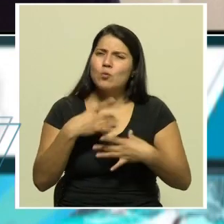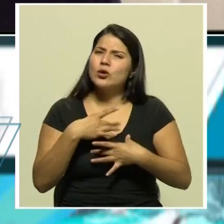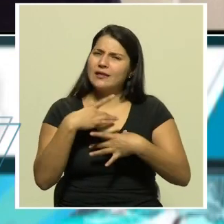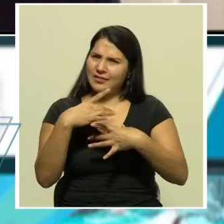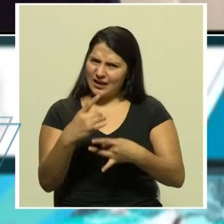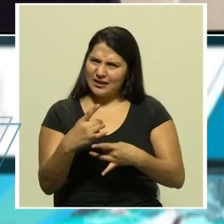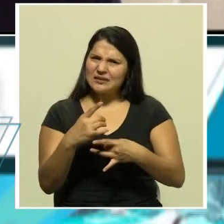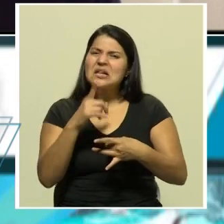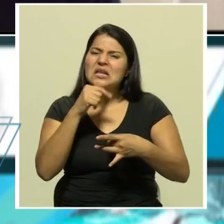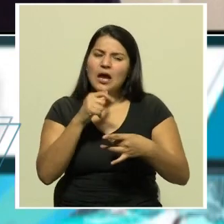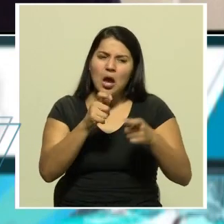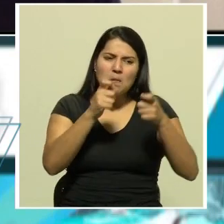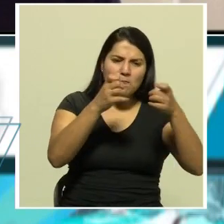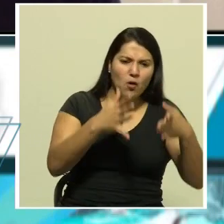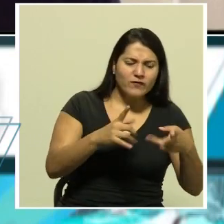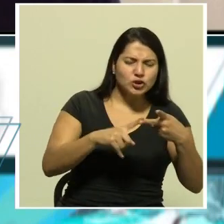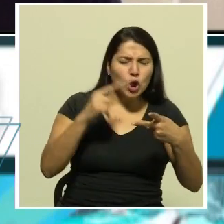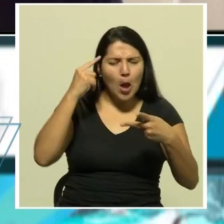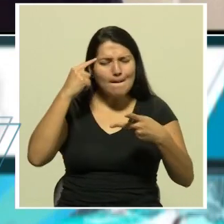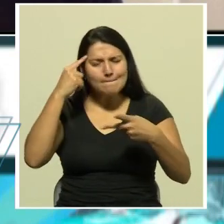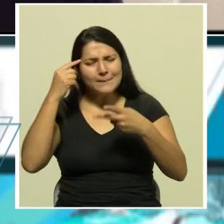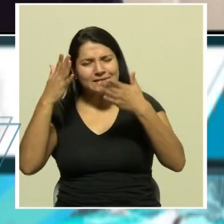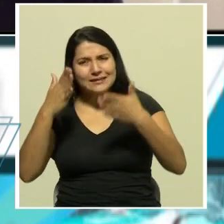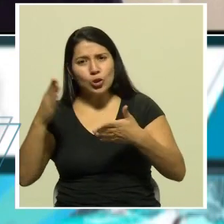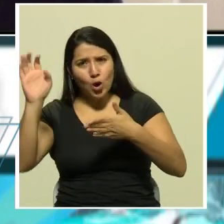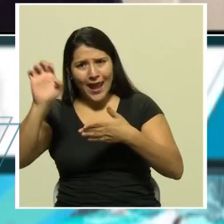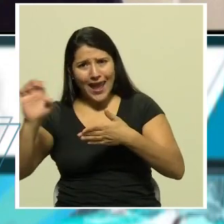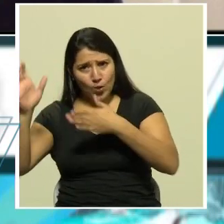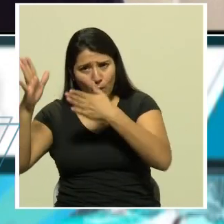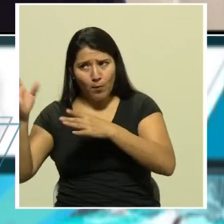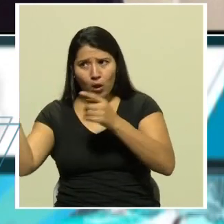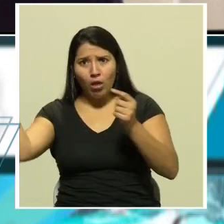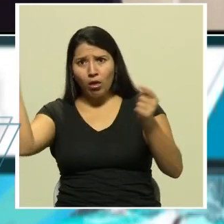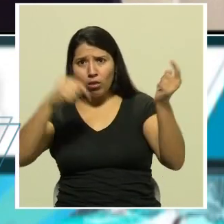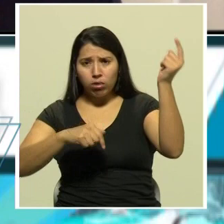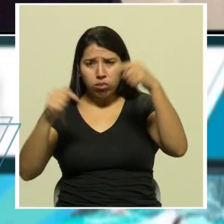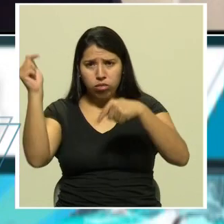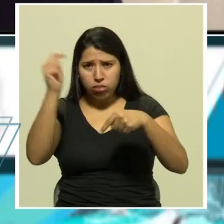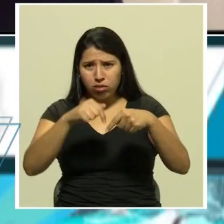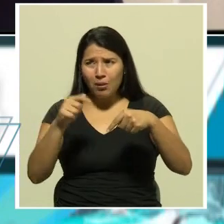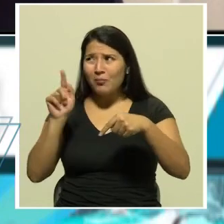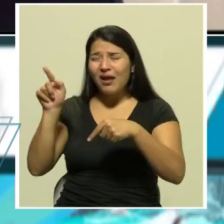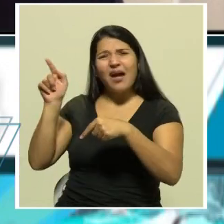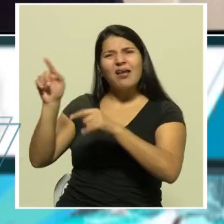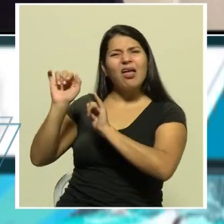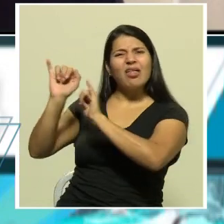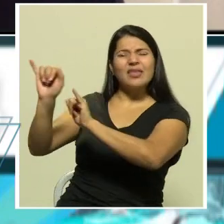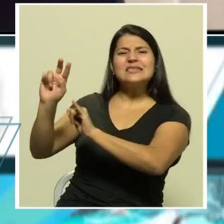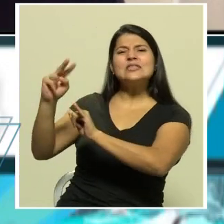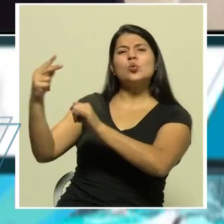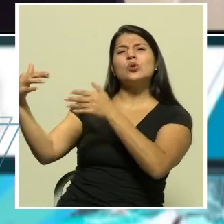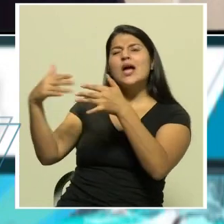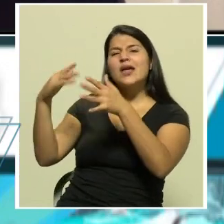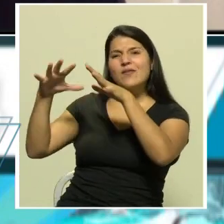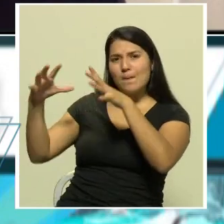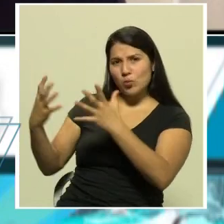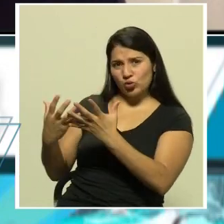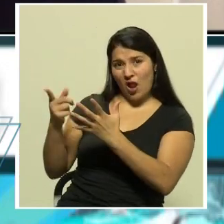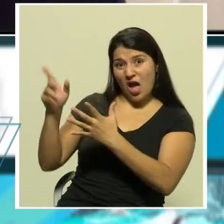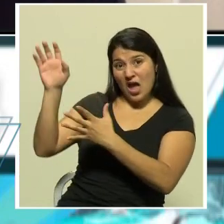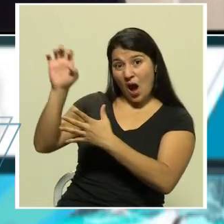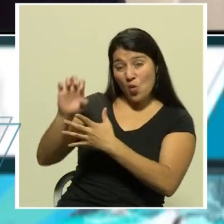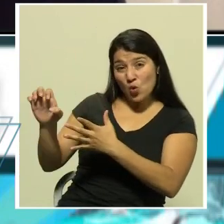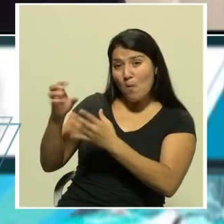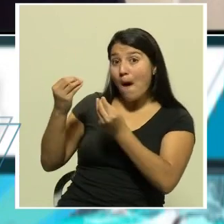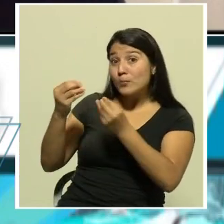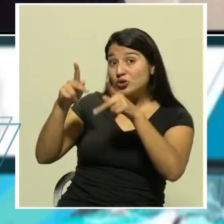y pensadores europeos que han venido huyendo, perseguidos de la Segunda Guerra Mundial, en el caso de Europa, y otros que se suman